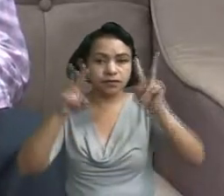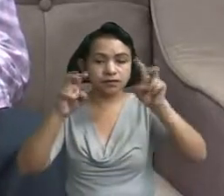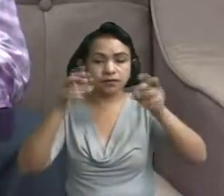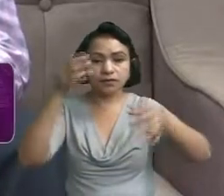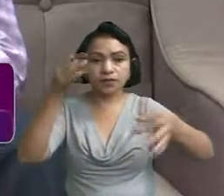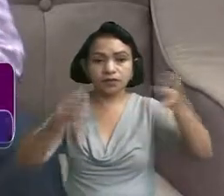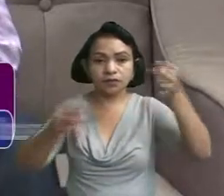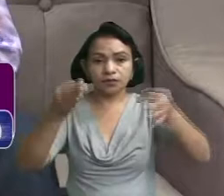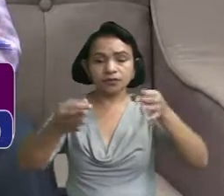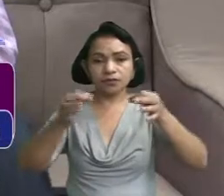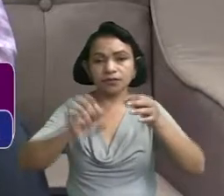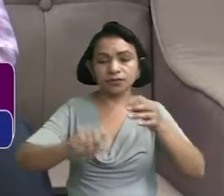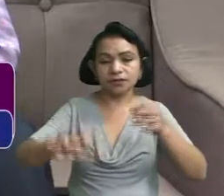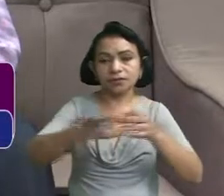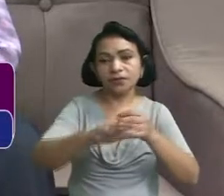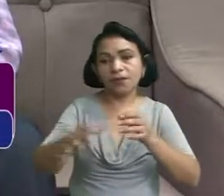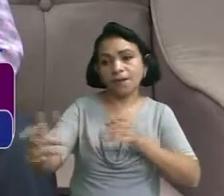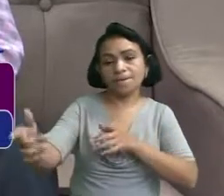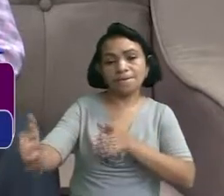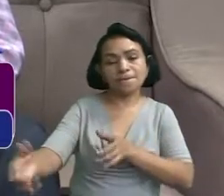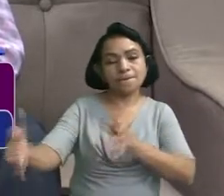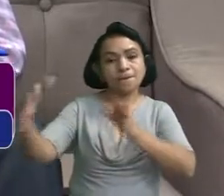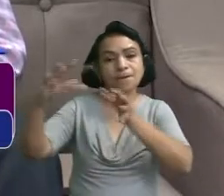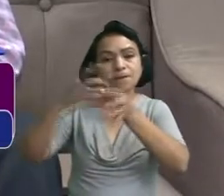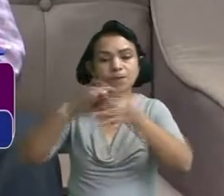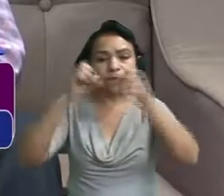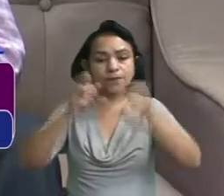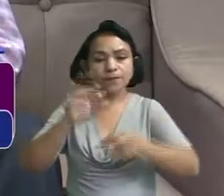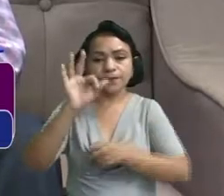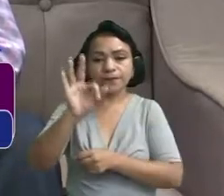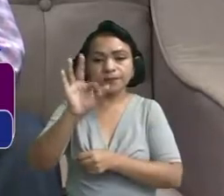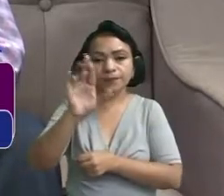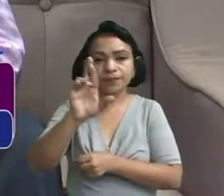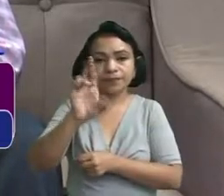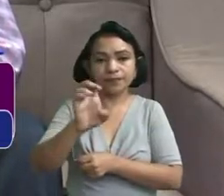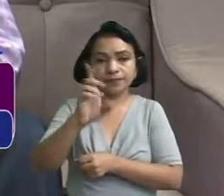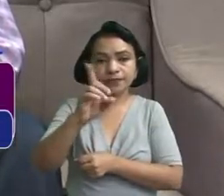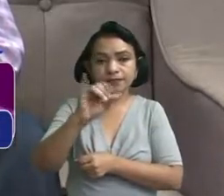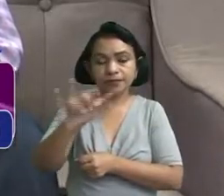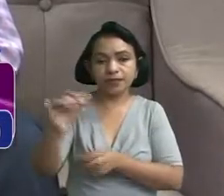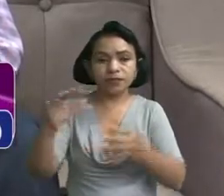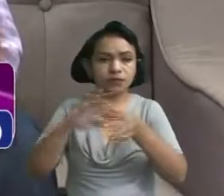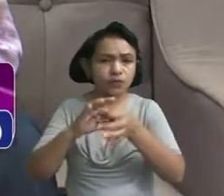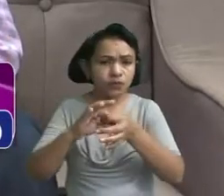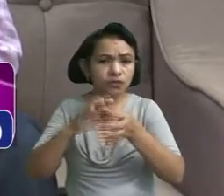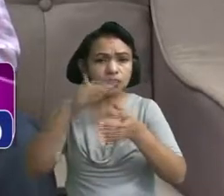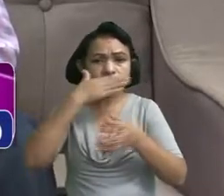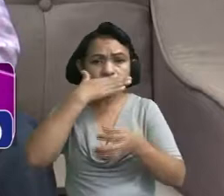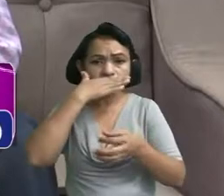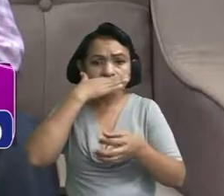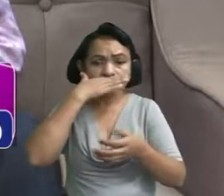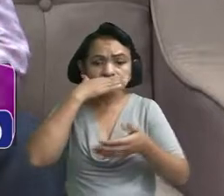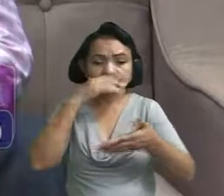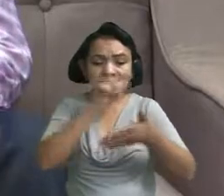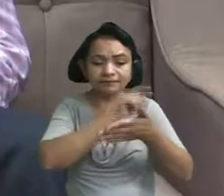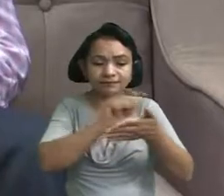con la compañía del compañero Freddy Franco, quien es diputado ante la bancada del Frente Sandinista de Liberación Nacional,